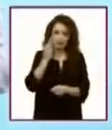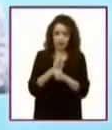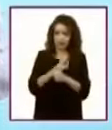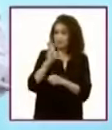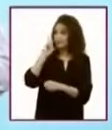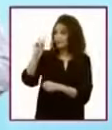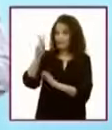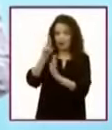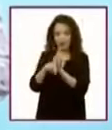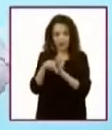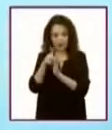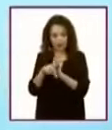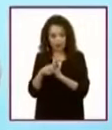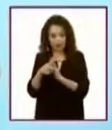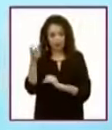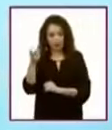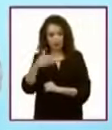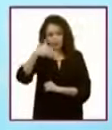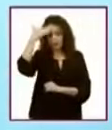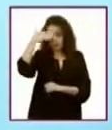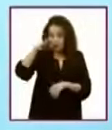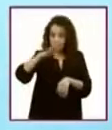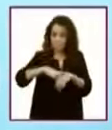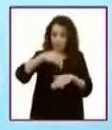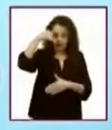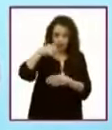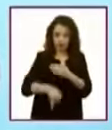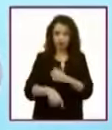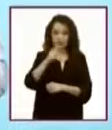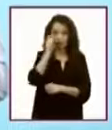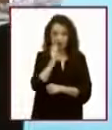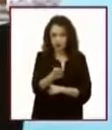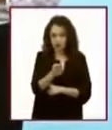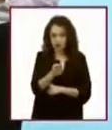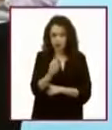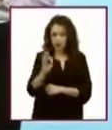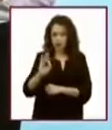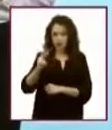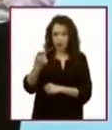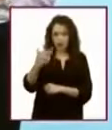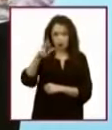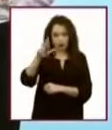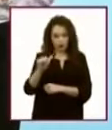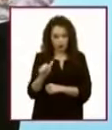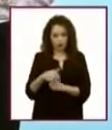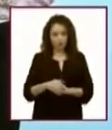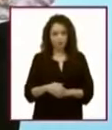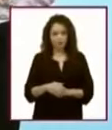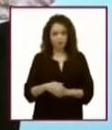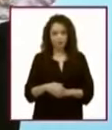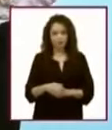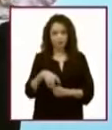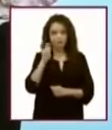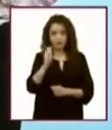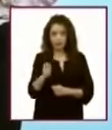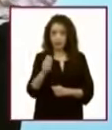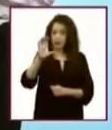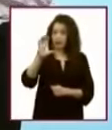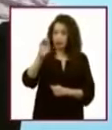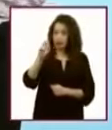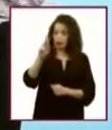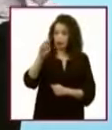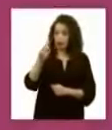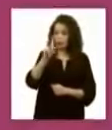video a través del cual conocerán una figura muy peculiar. Esta es el copo de nieve de